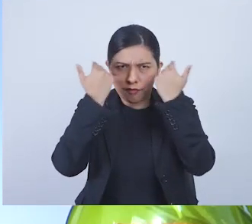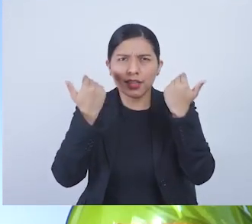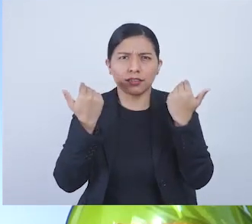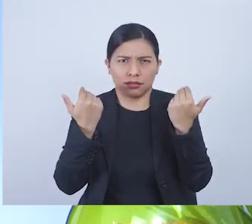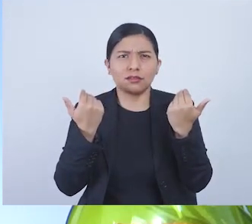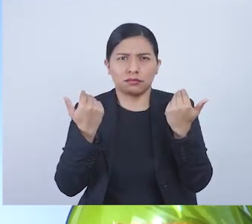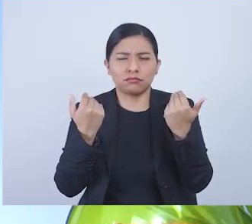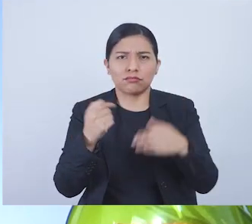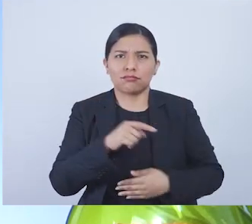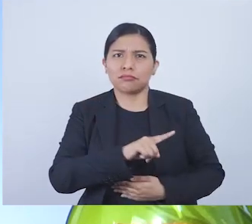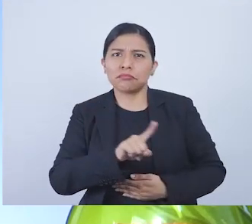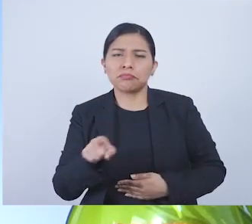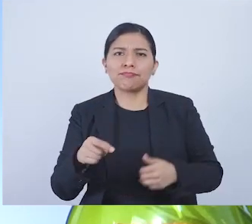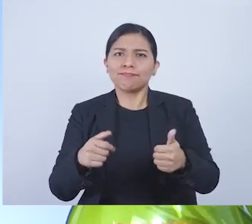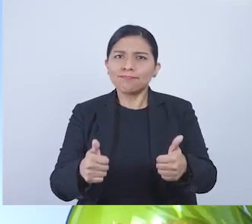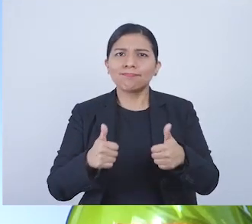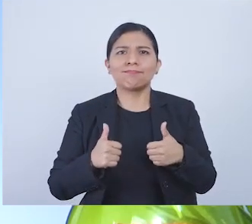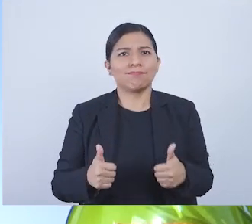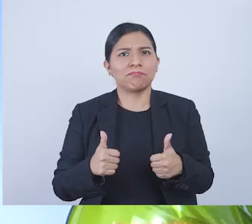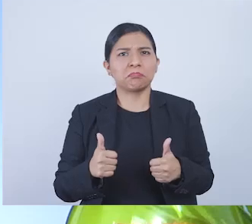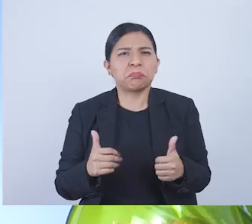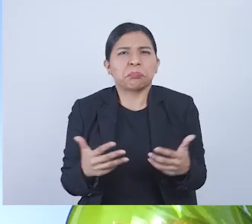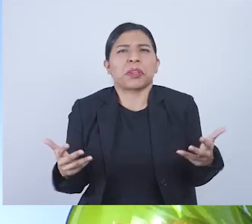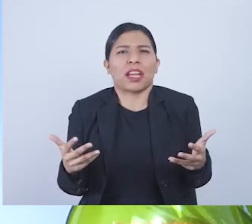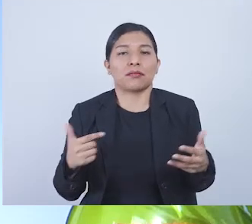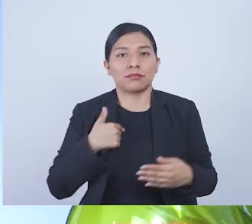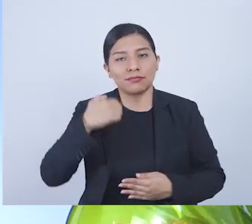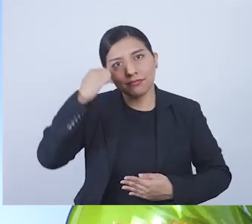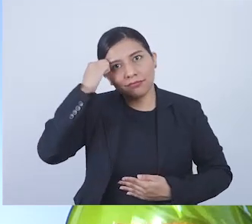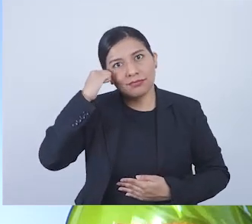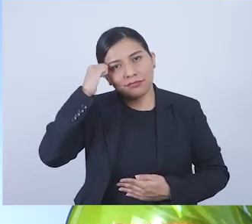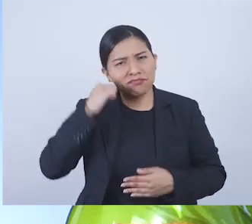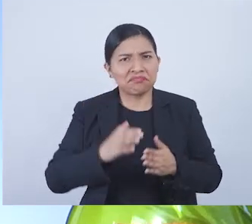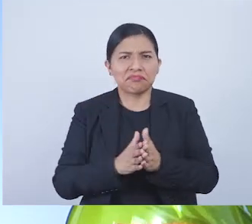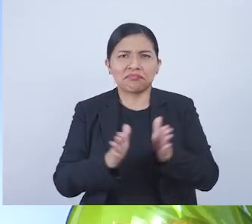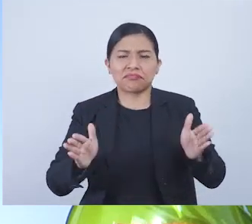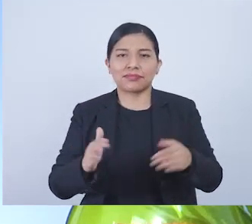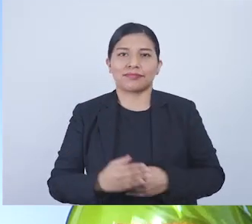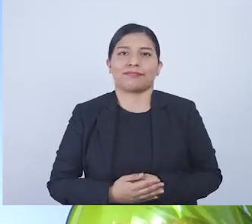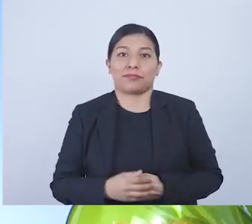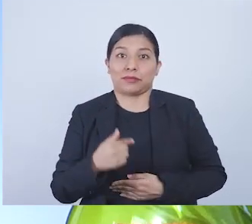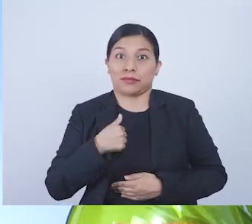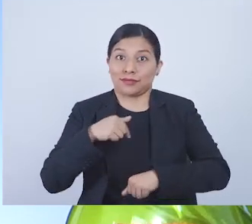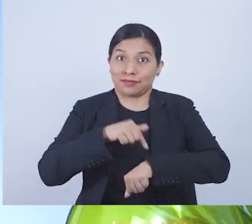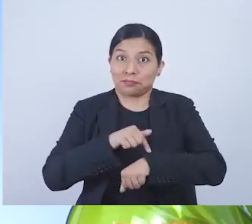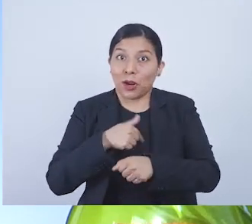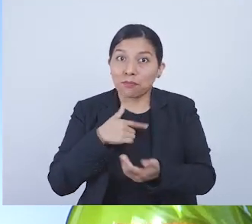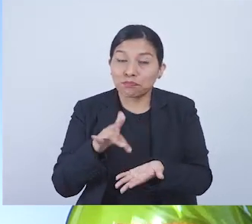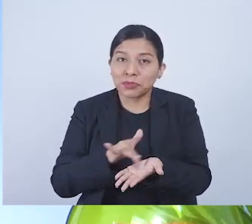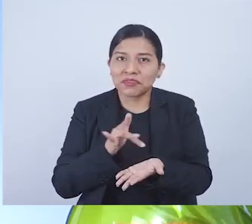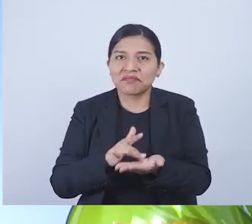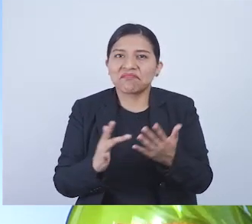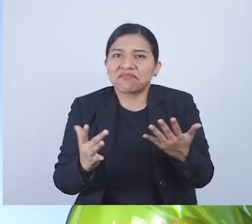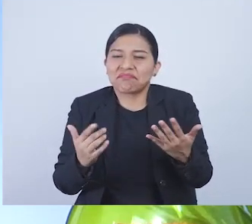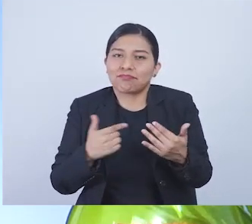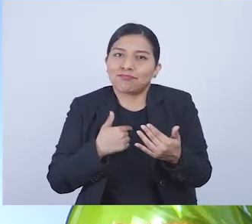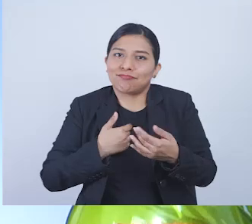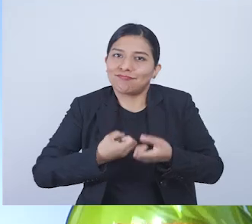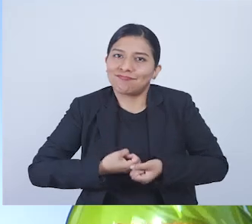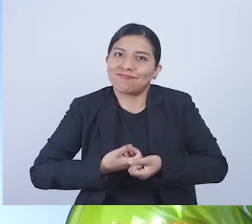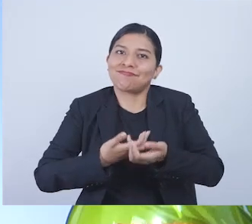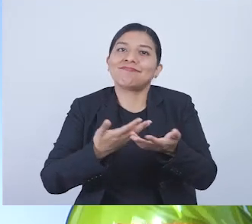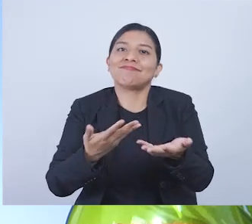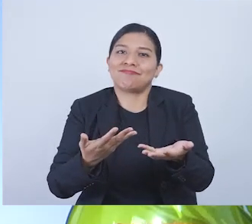que los vuelva mucho más proclives para el aprendizaje en el aula. Quiero aprovechar este momento entonces para externar de parte